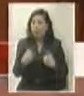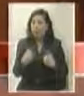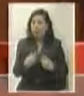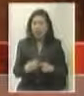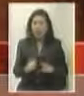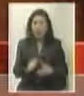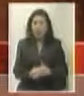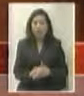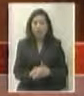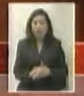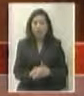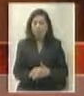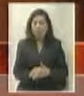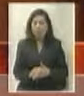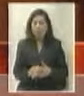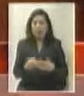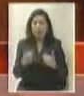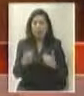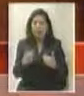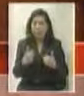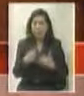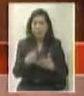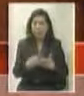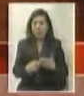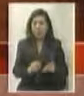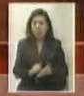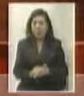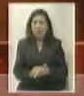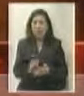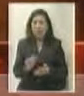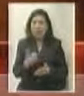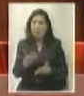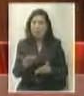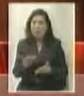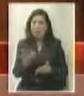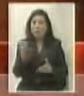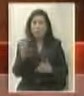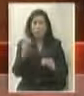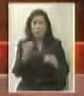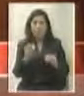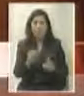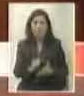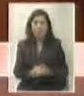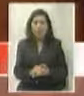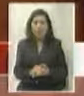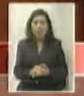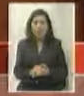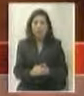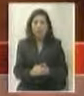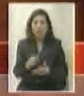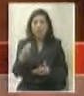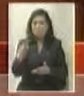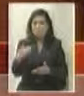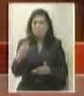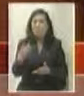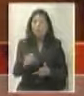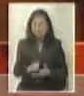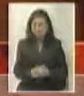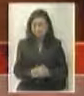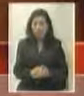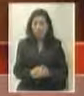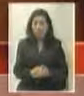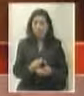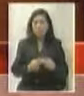planeado, congresista Julca, pero teniendo en cuenta que hay esta oportunidad. Usted dice que van a venir el día miércoles. Miércoles y jueves van a estar en